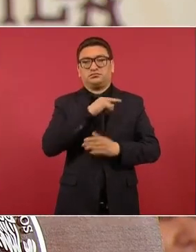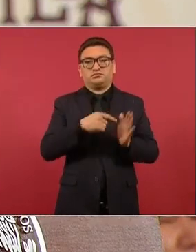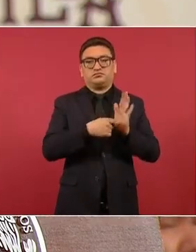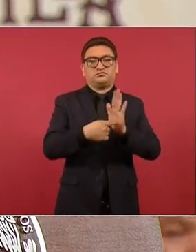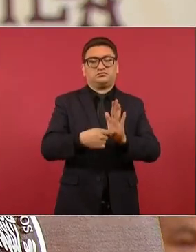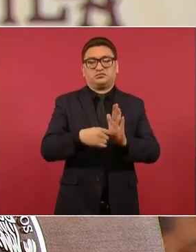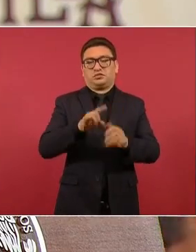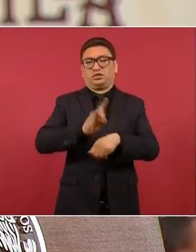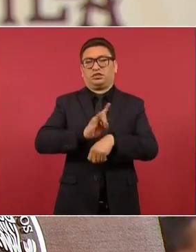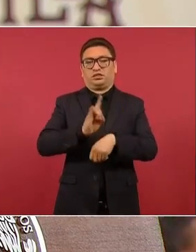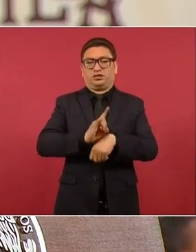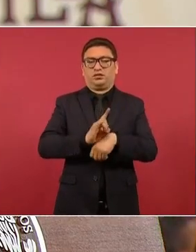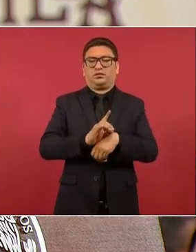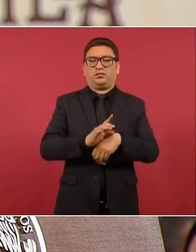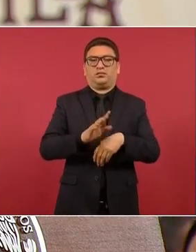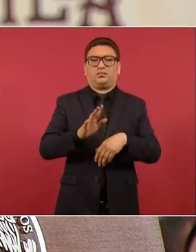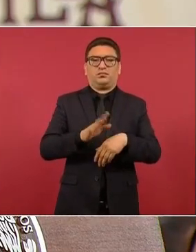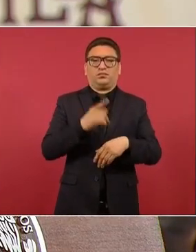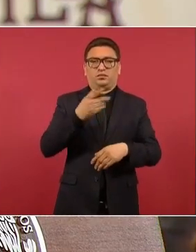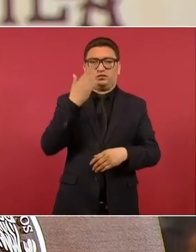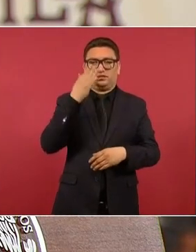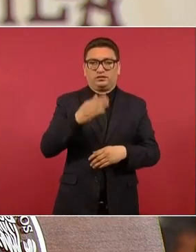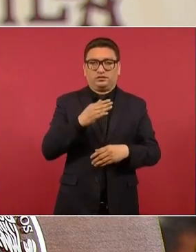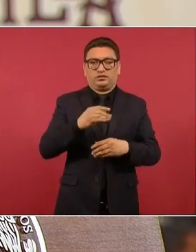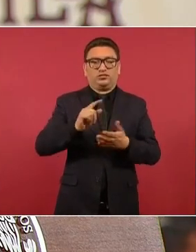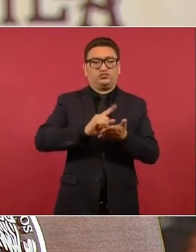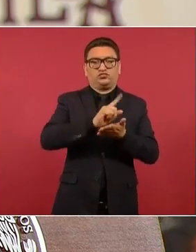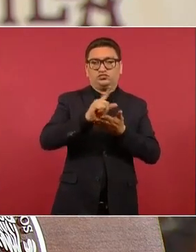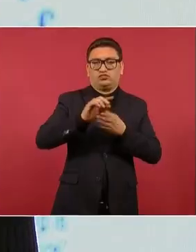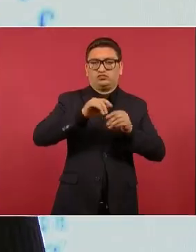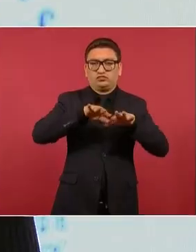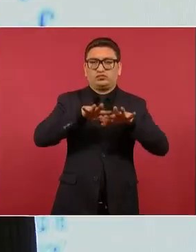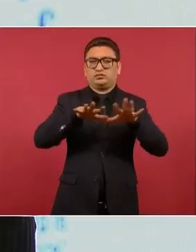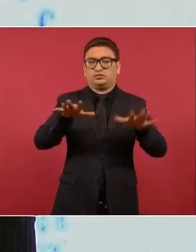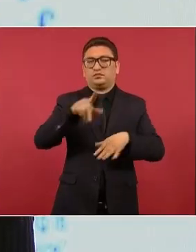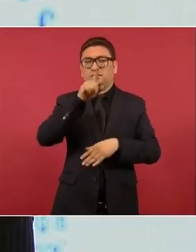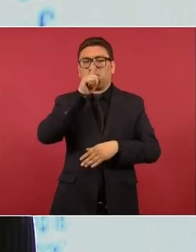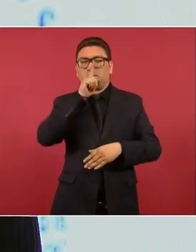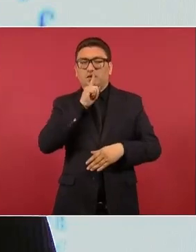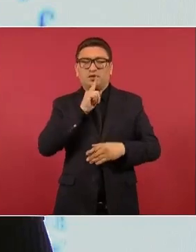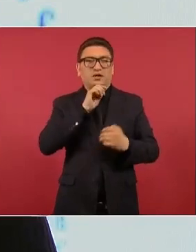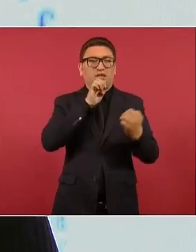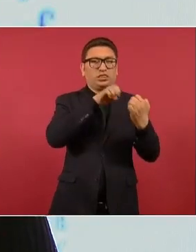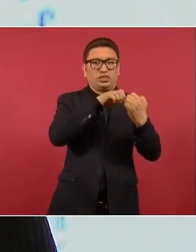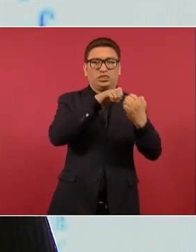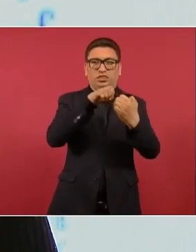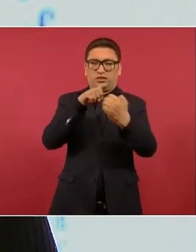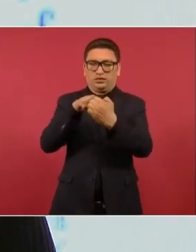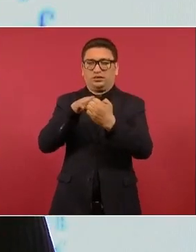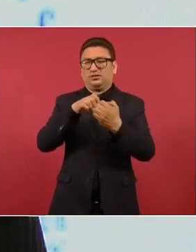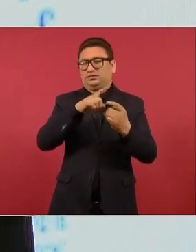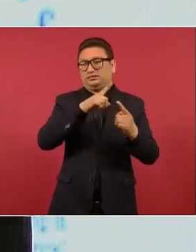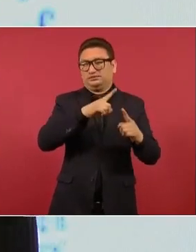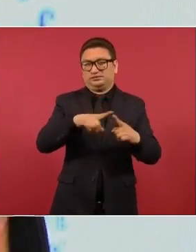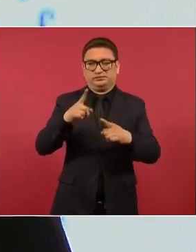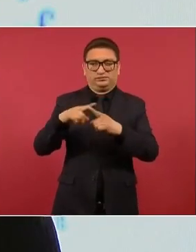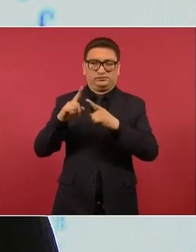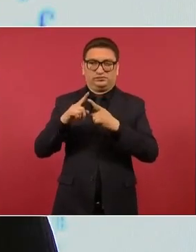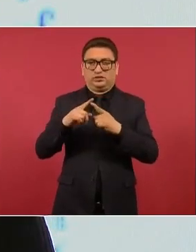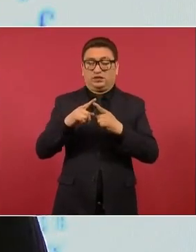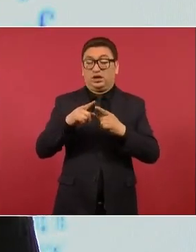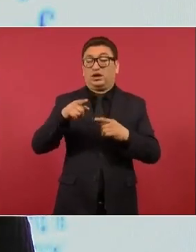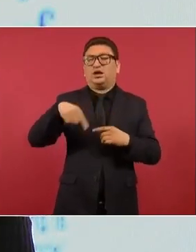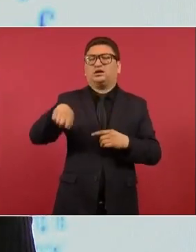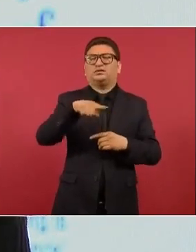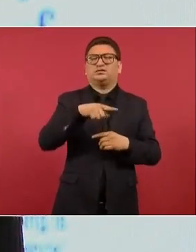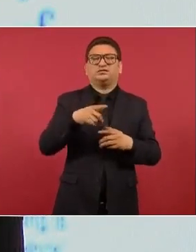simulación. Con tweets engañosos o plagados de mentiras, otros no en apoyo